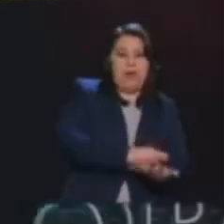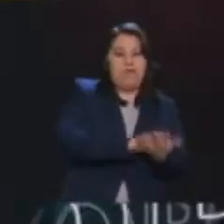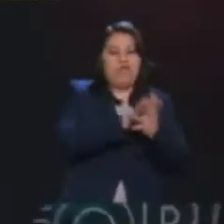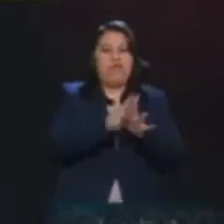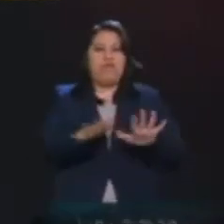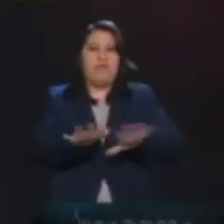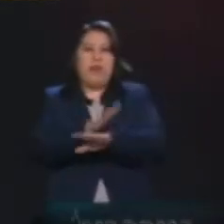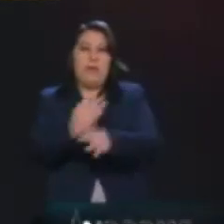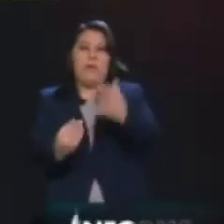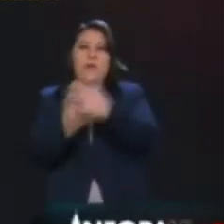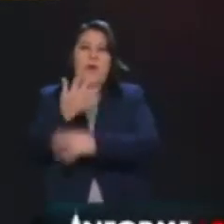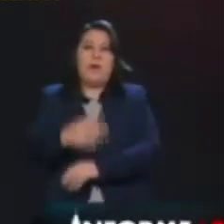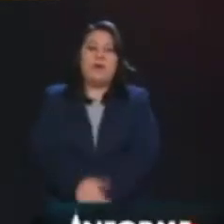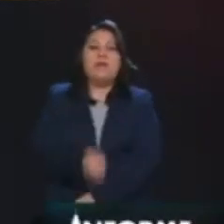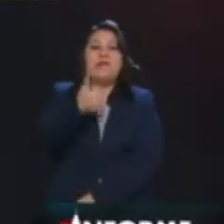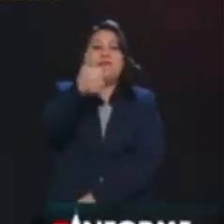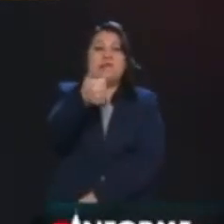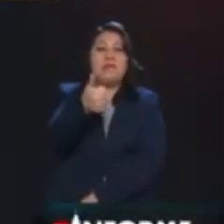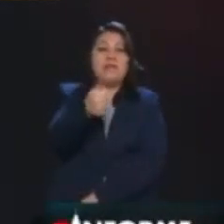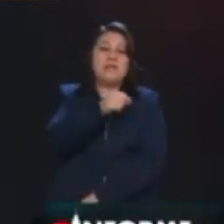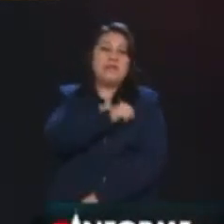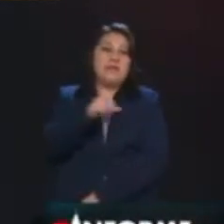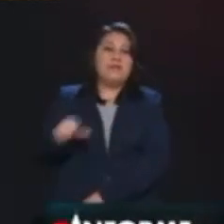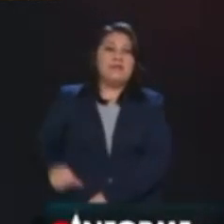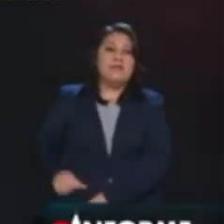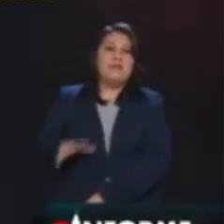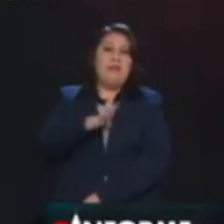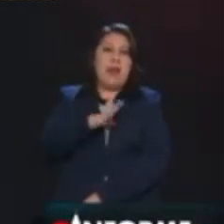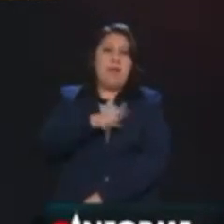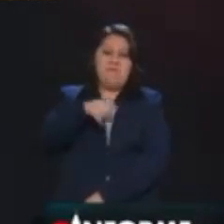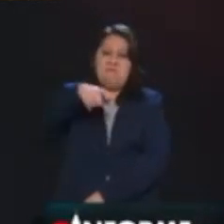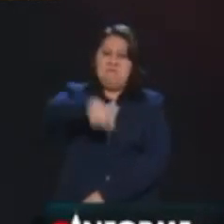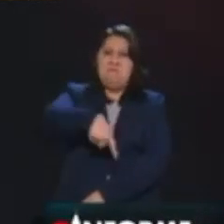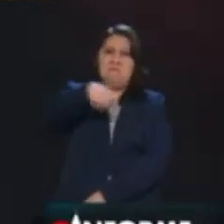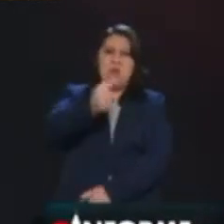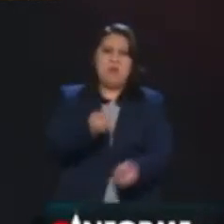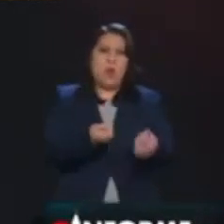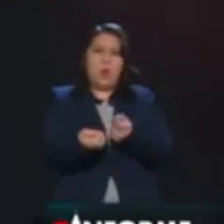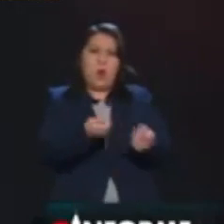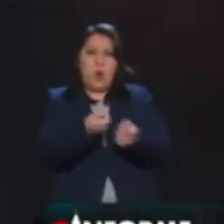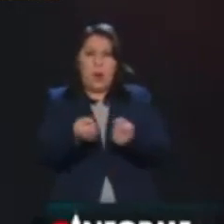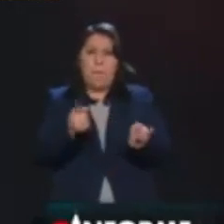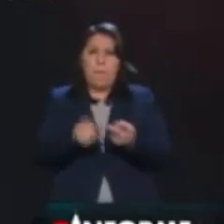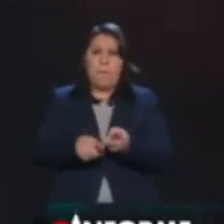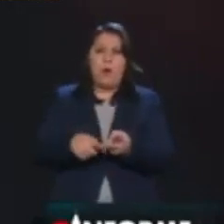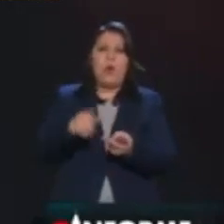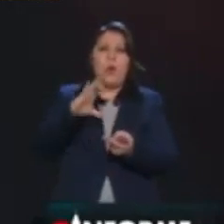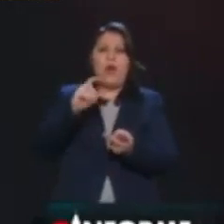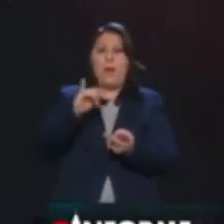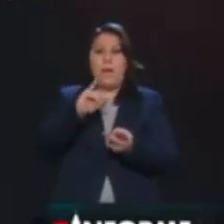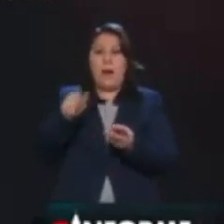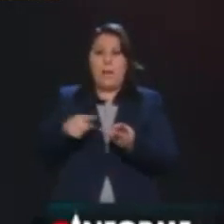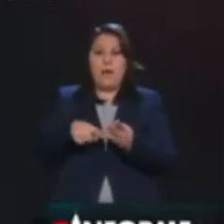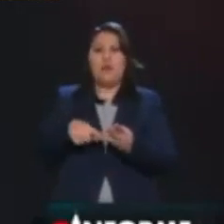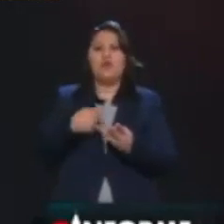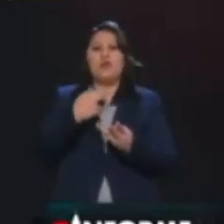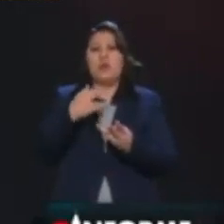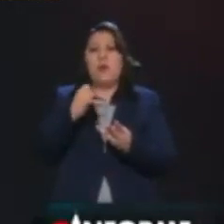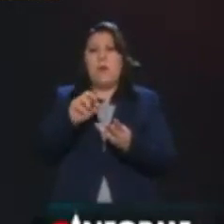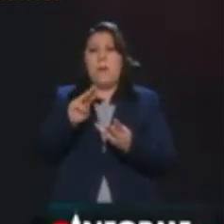2021-2024. 6 alcaldías mantendrán a los actuales titulares: Coajimalpa, Gustavo Amadero,